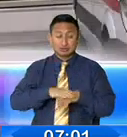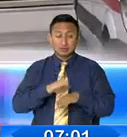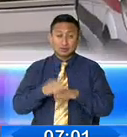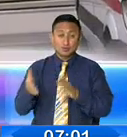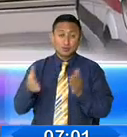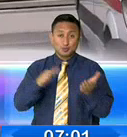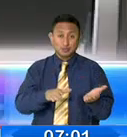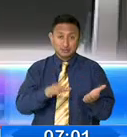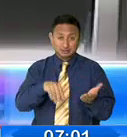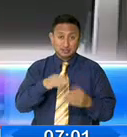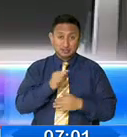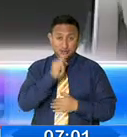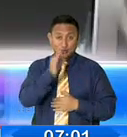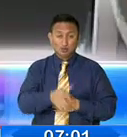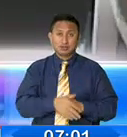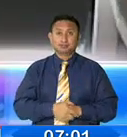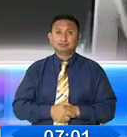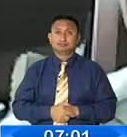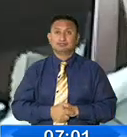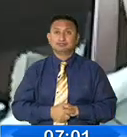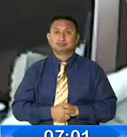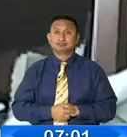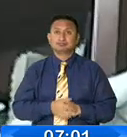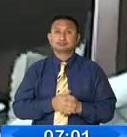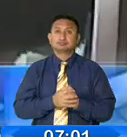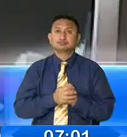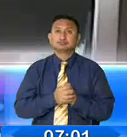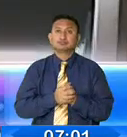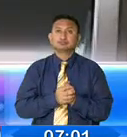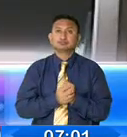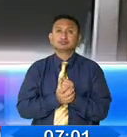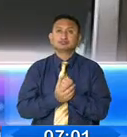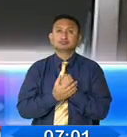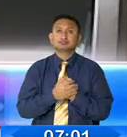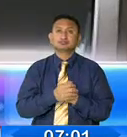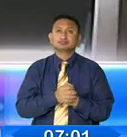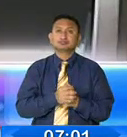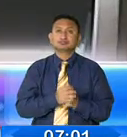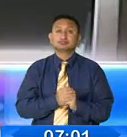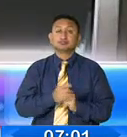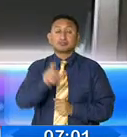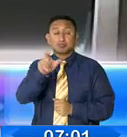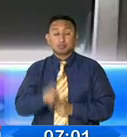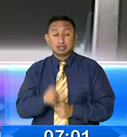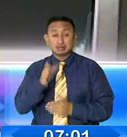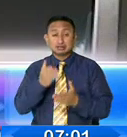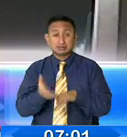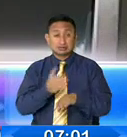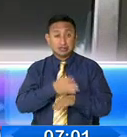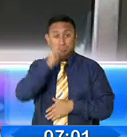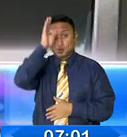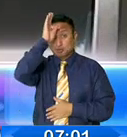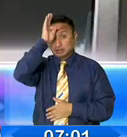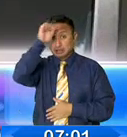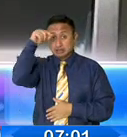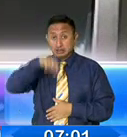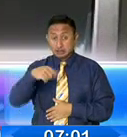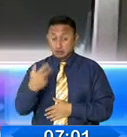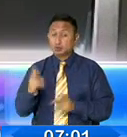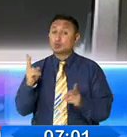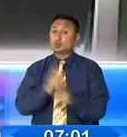COVID-19. Hay mucha gente que estuvo en sala de emergencia, hospitalizados, en